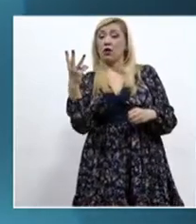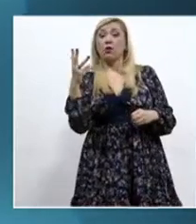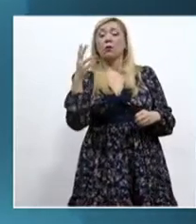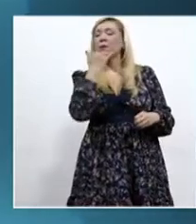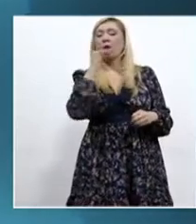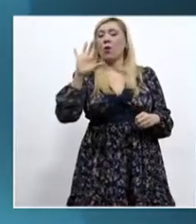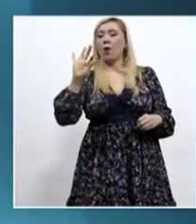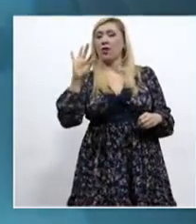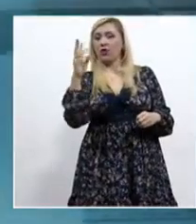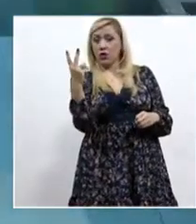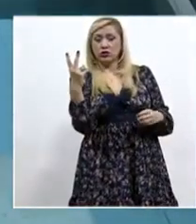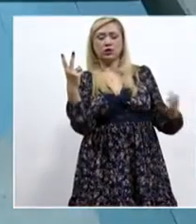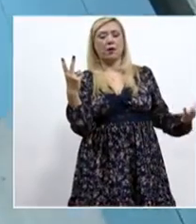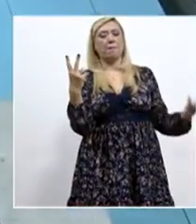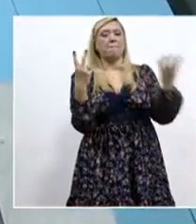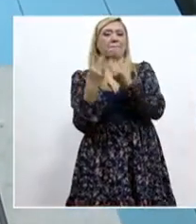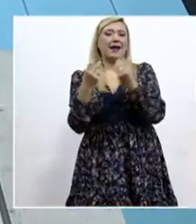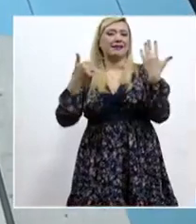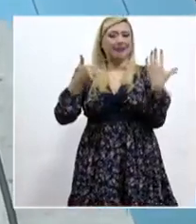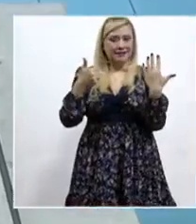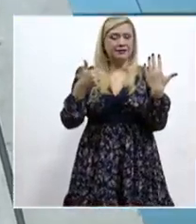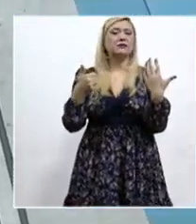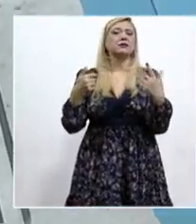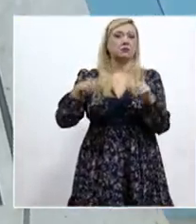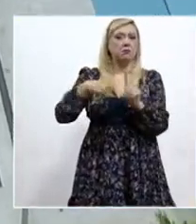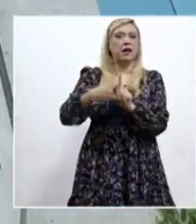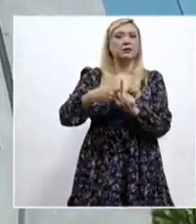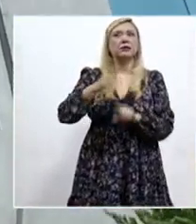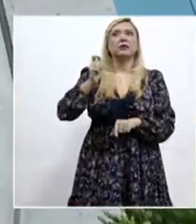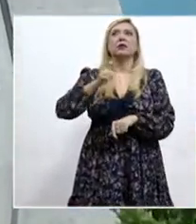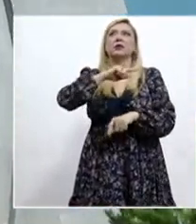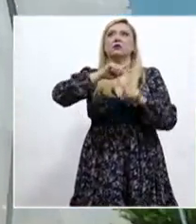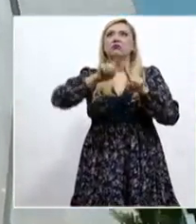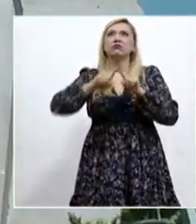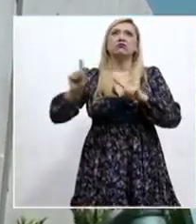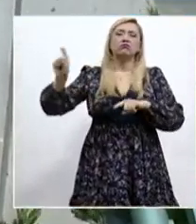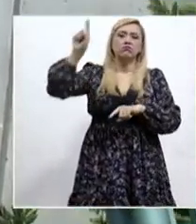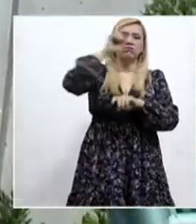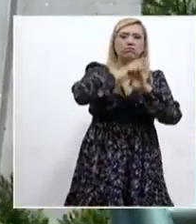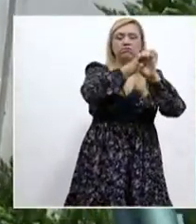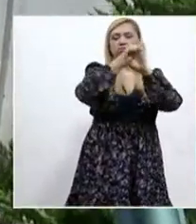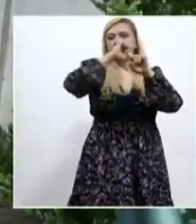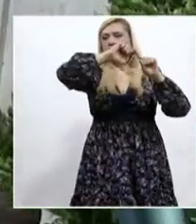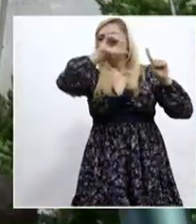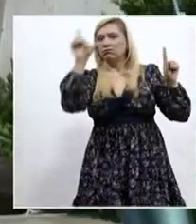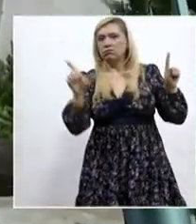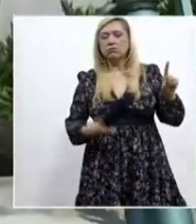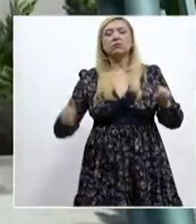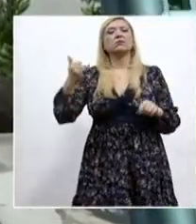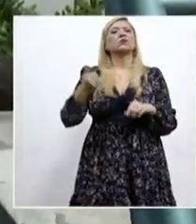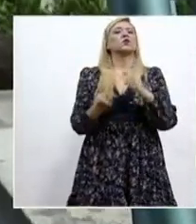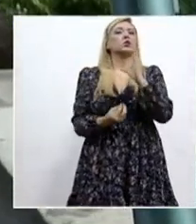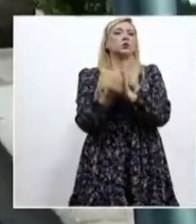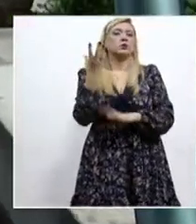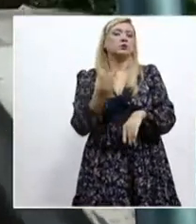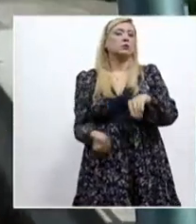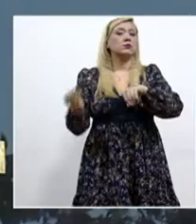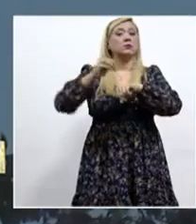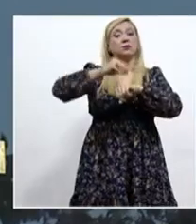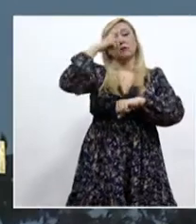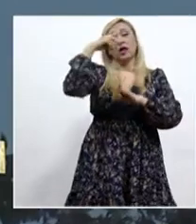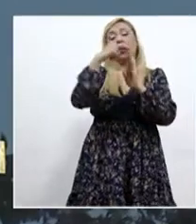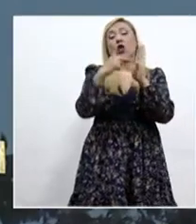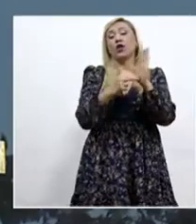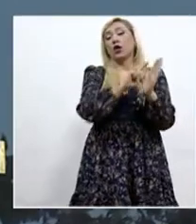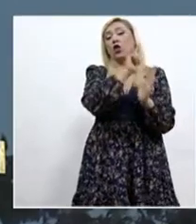que establecían cobros por la expedición de documentos en copias simples y certificadas, así como por la búsqueda de información. Esos fueron los